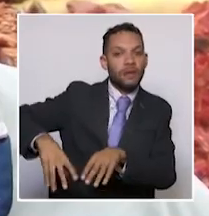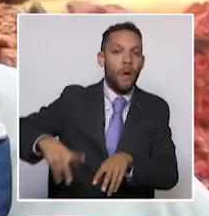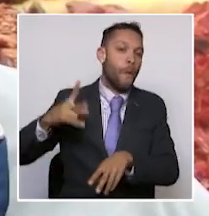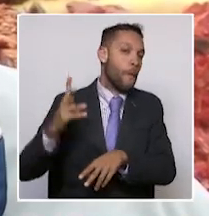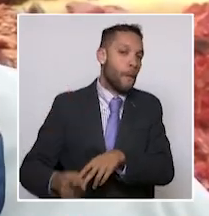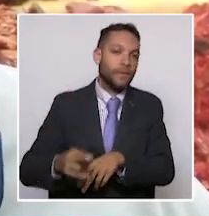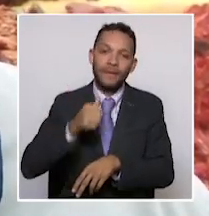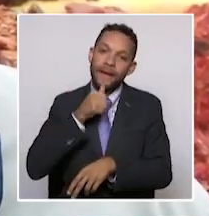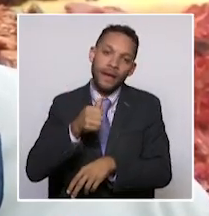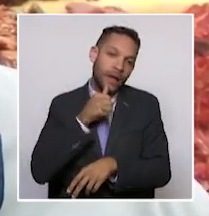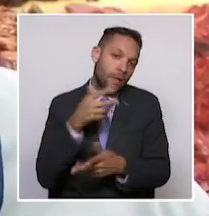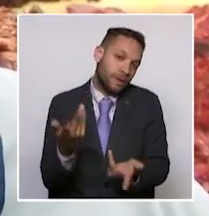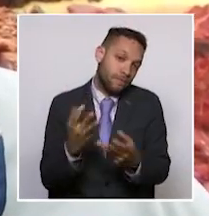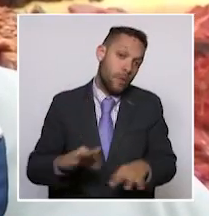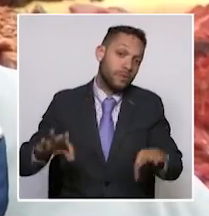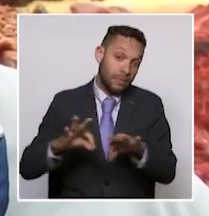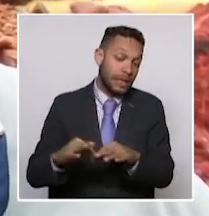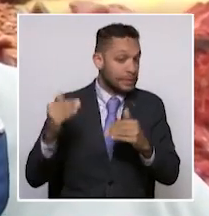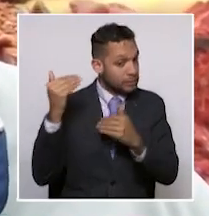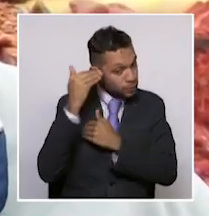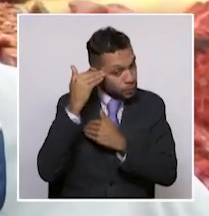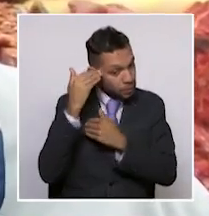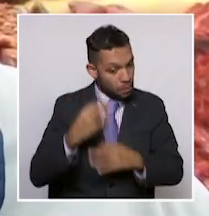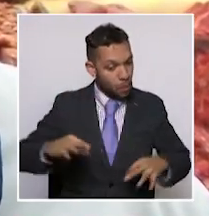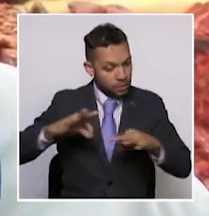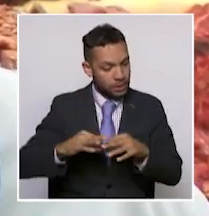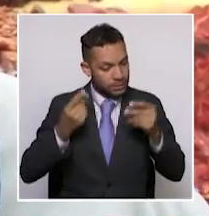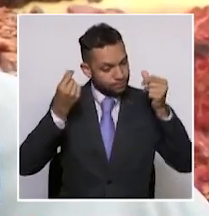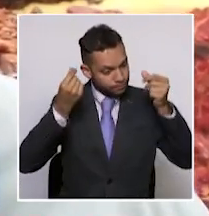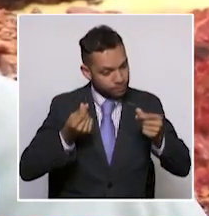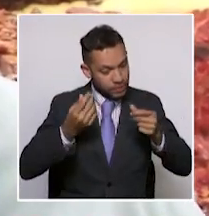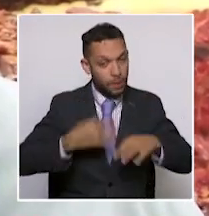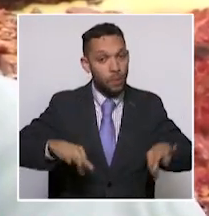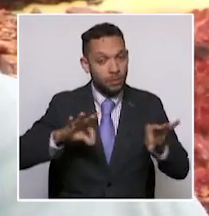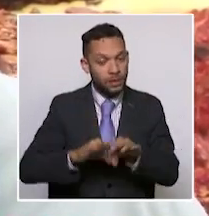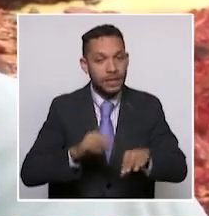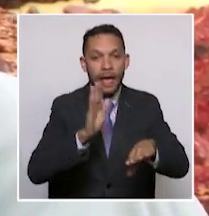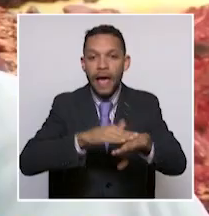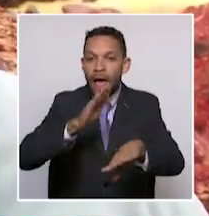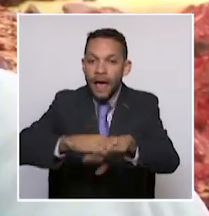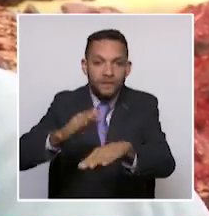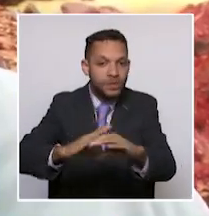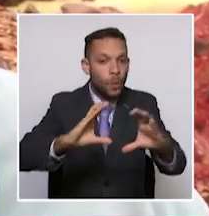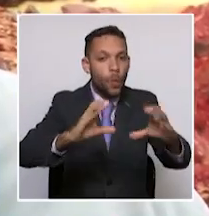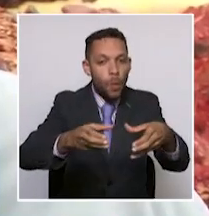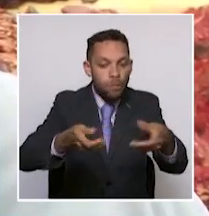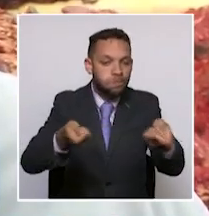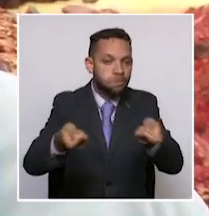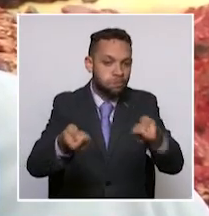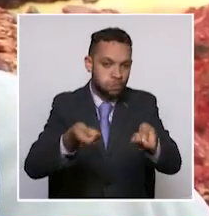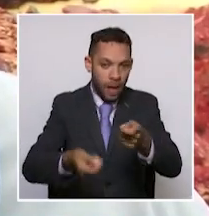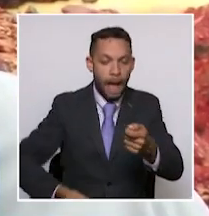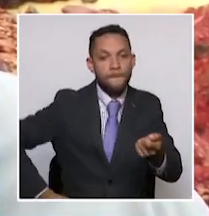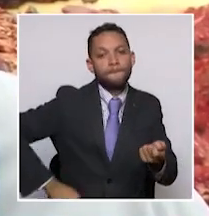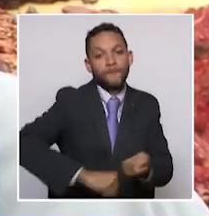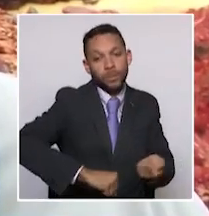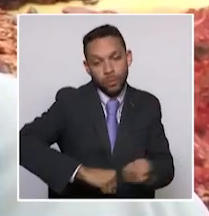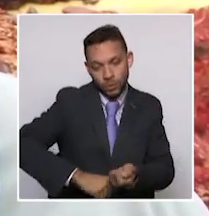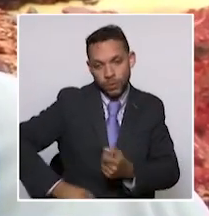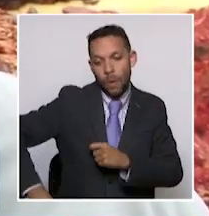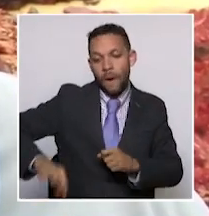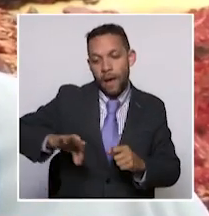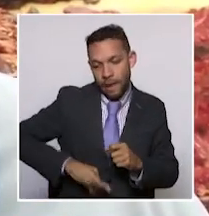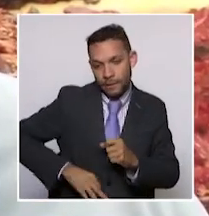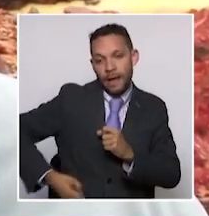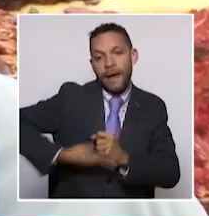algunos sectores, pero pues hacemos un llamado a toda la comunidad para que nos apoyen en esta oportunidad haciendo el